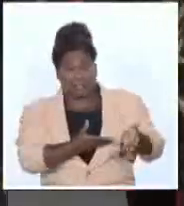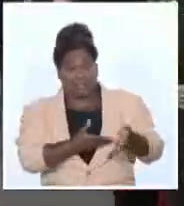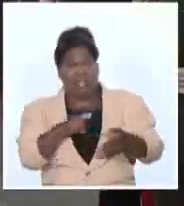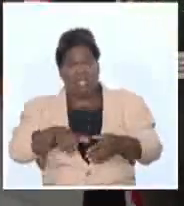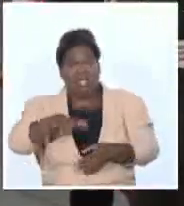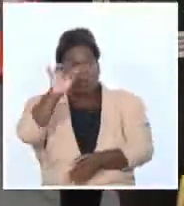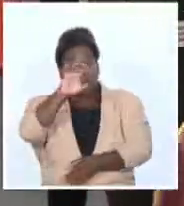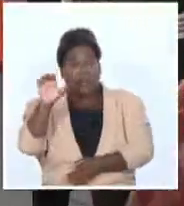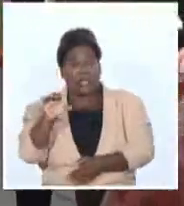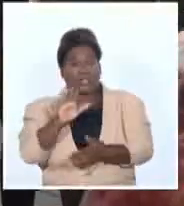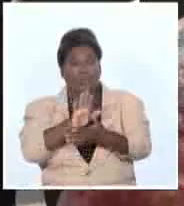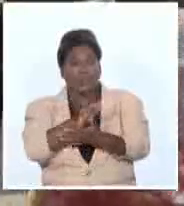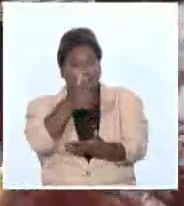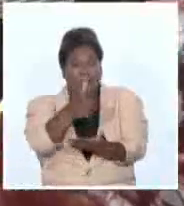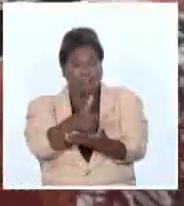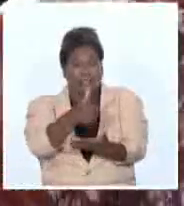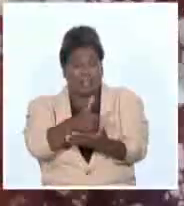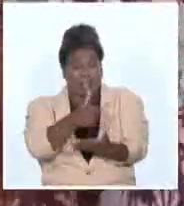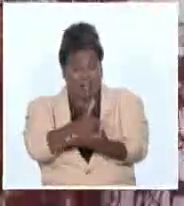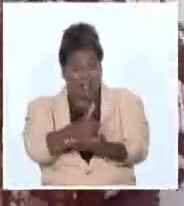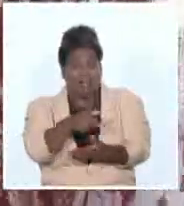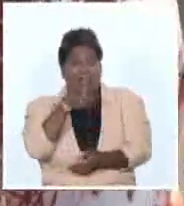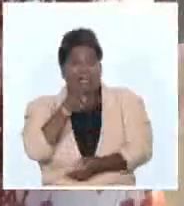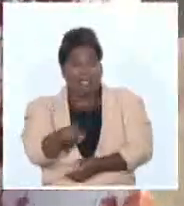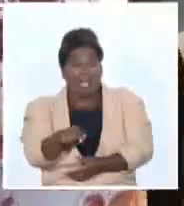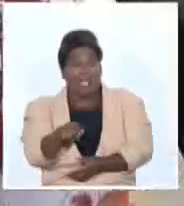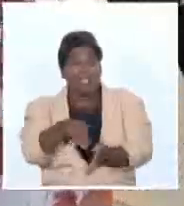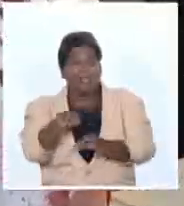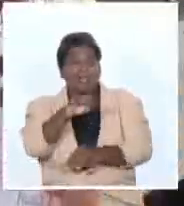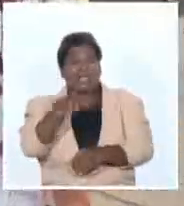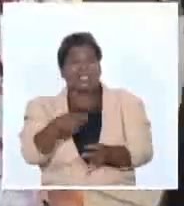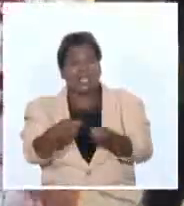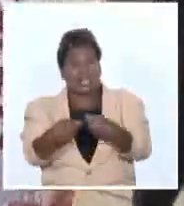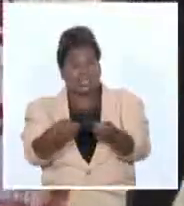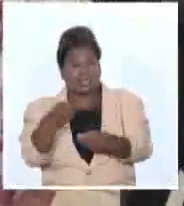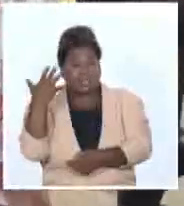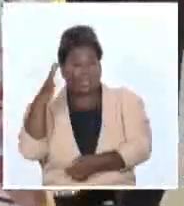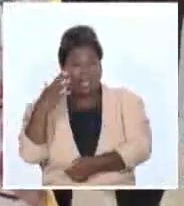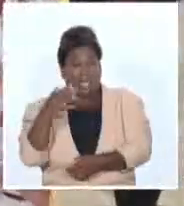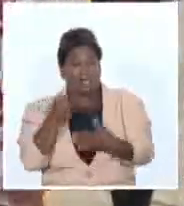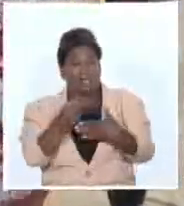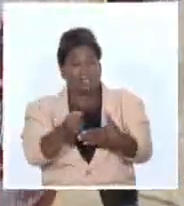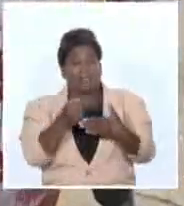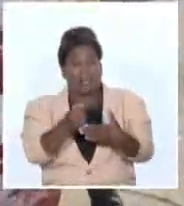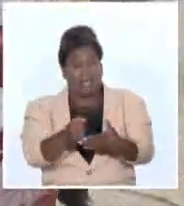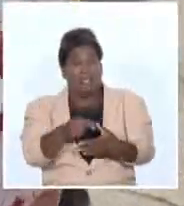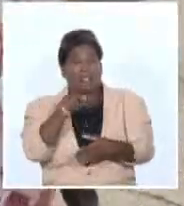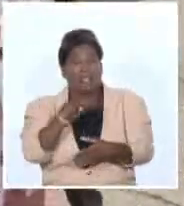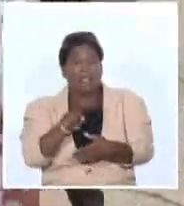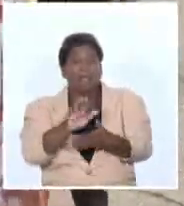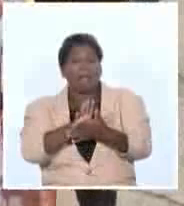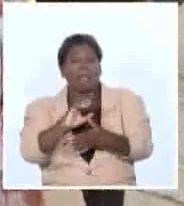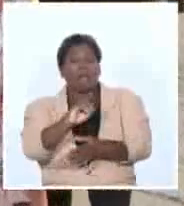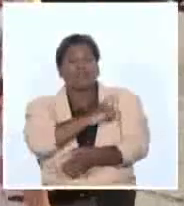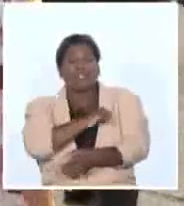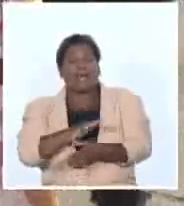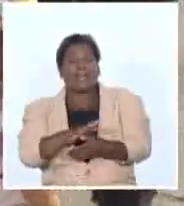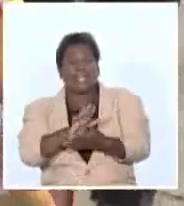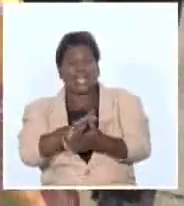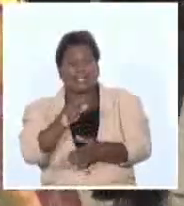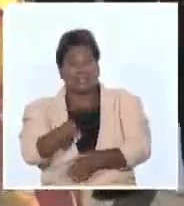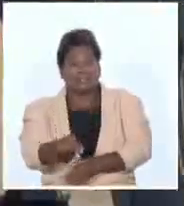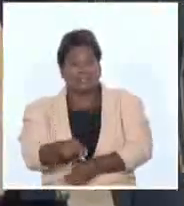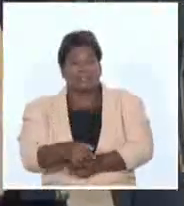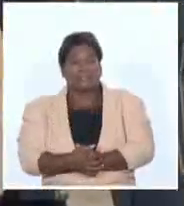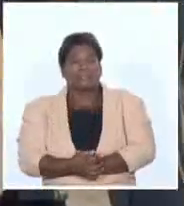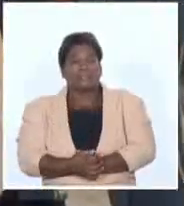capital mozambicana, por la ministra de Negocios Extranjeros y Cooperación de la República de Mozambique, Su Excelencia Verónica Massabo de